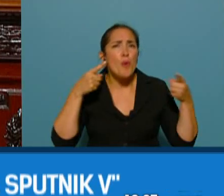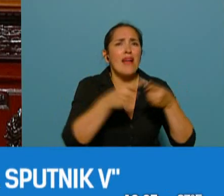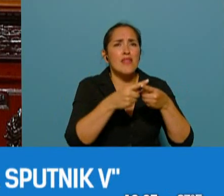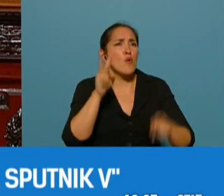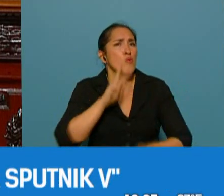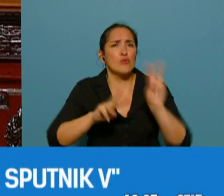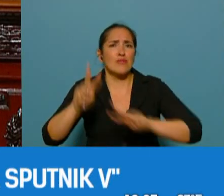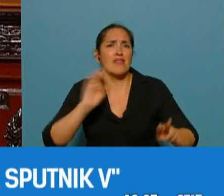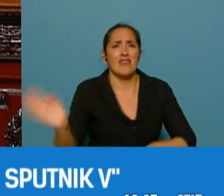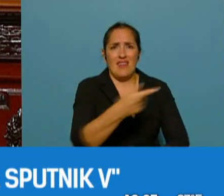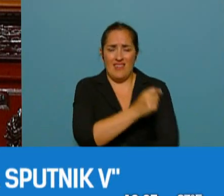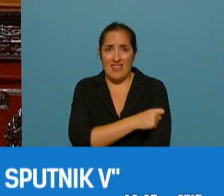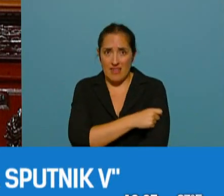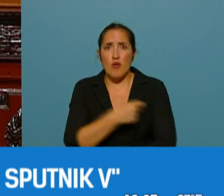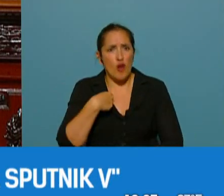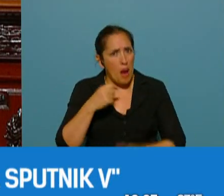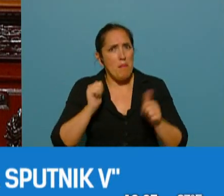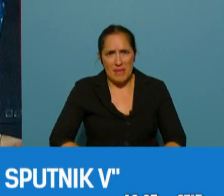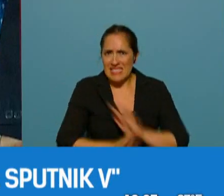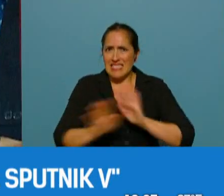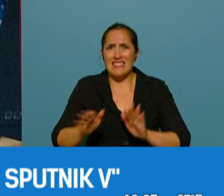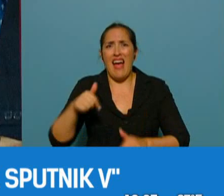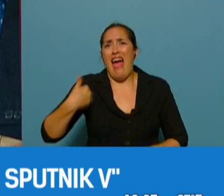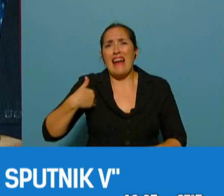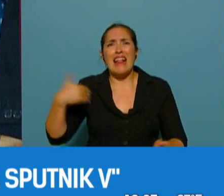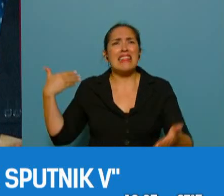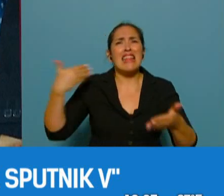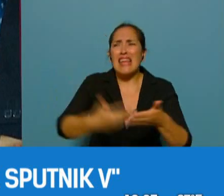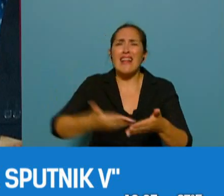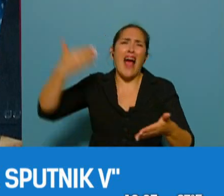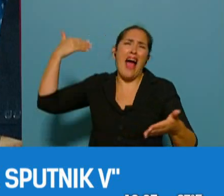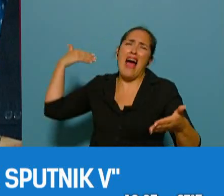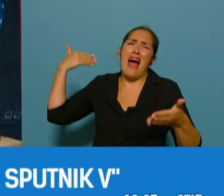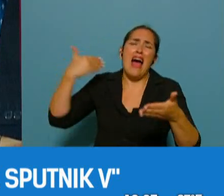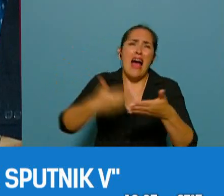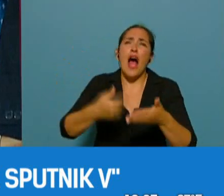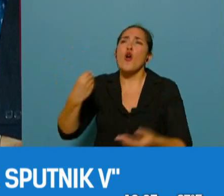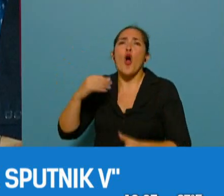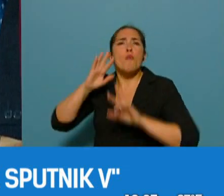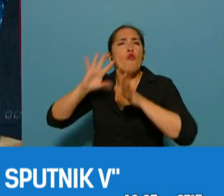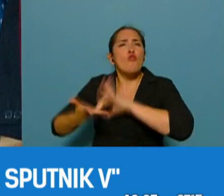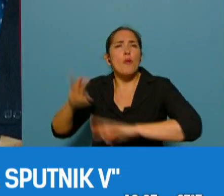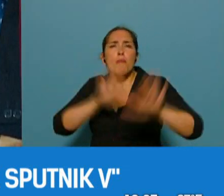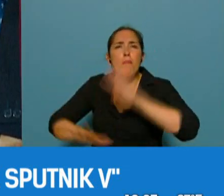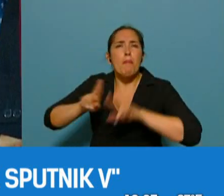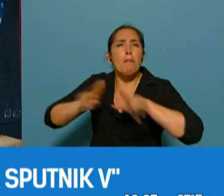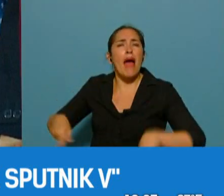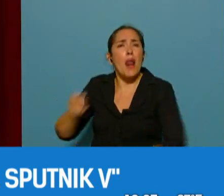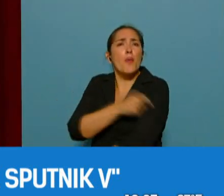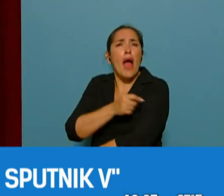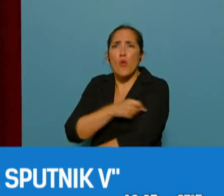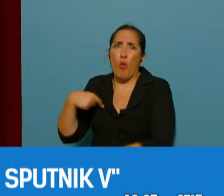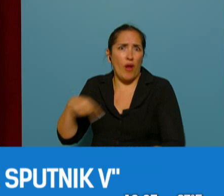iniciado el mayor operativo de vacunación de la historia argentina. Vamos a avanzar semana a semana en nuestro plan de